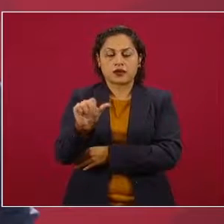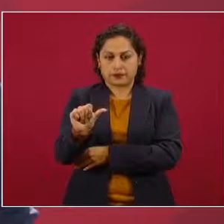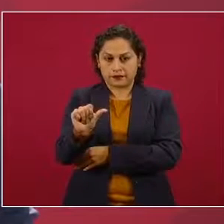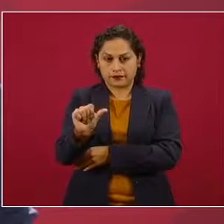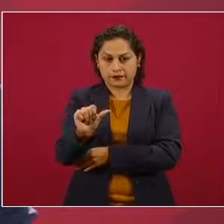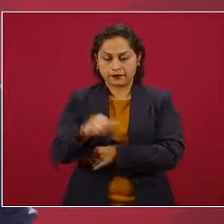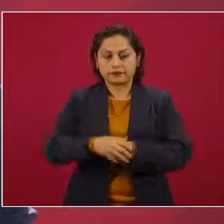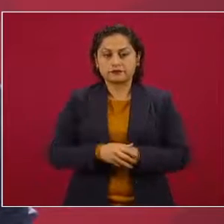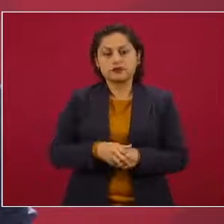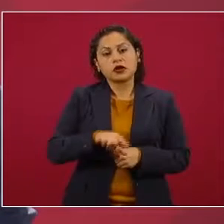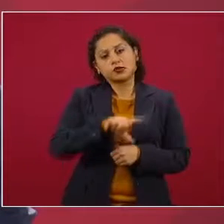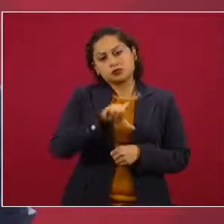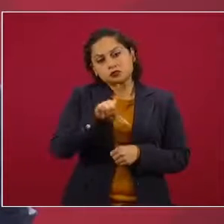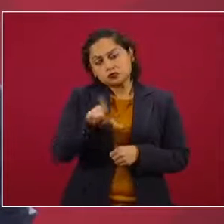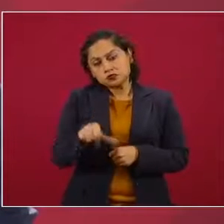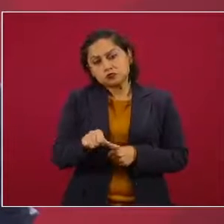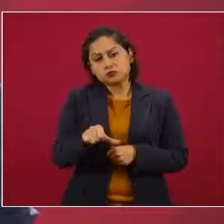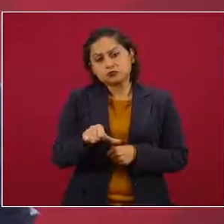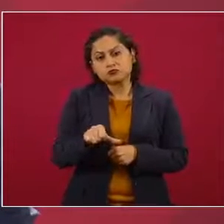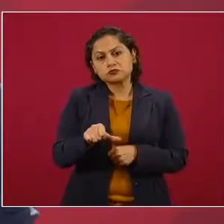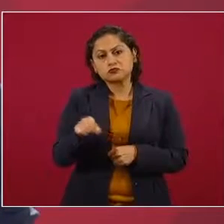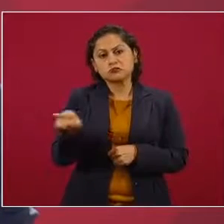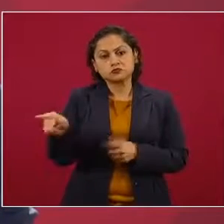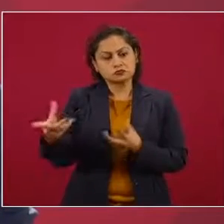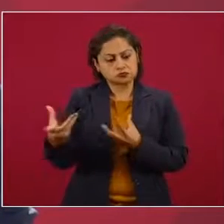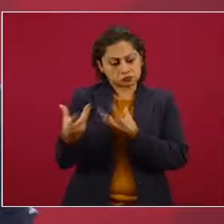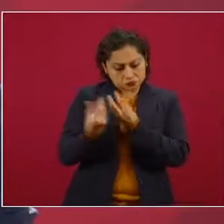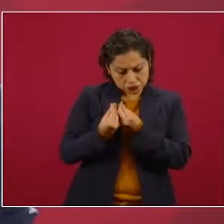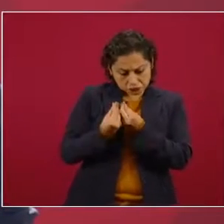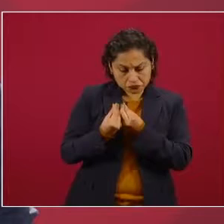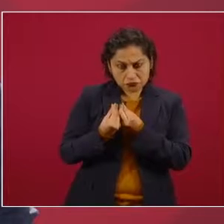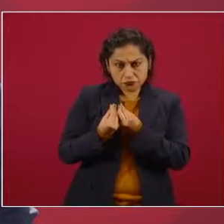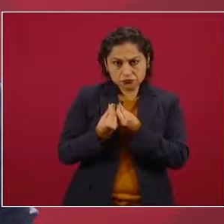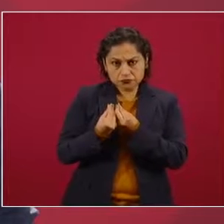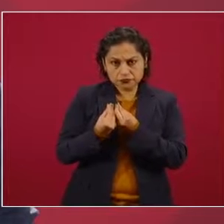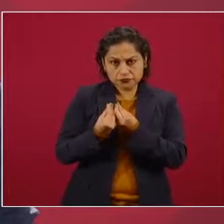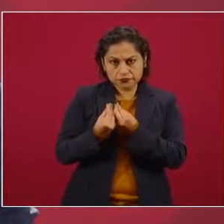Posteriormente estuvo conmigo